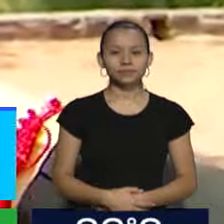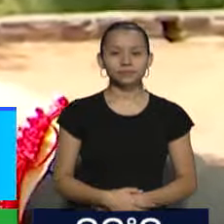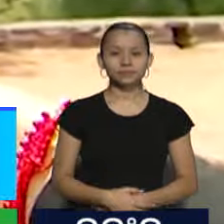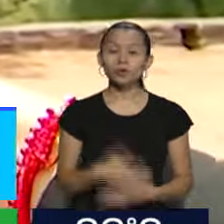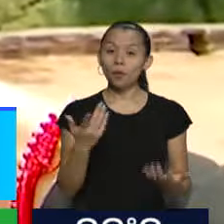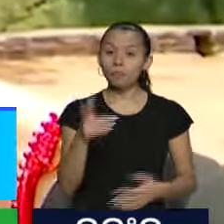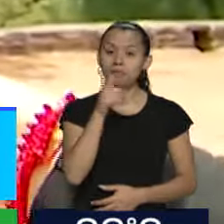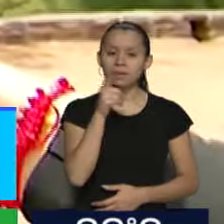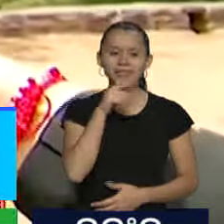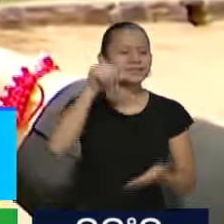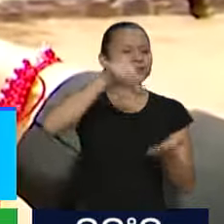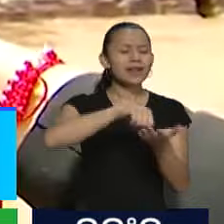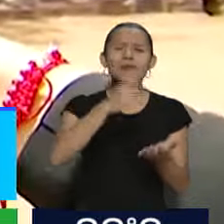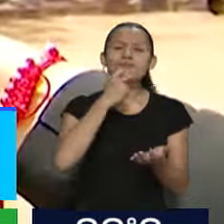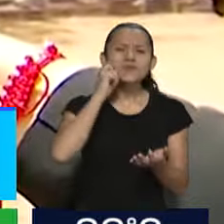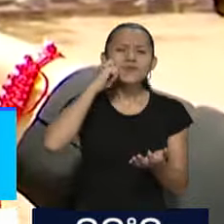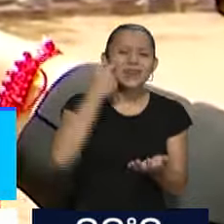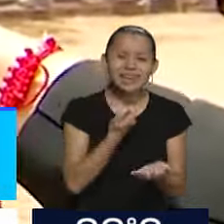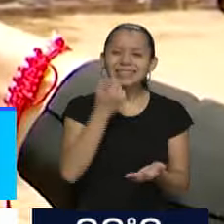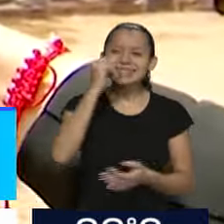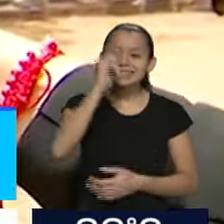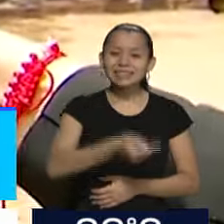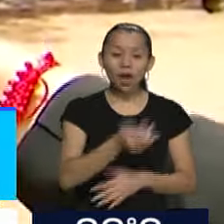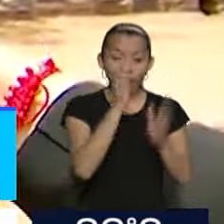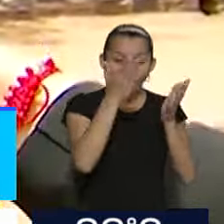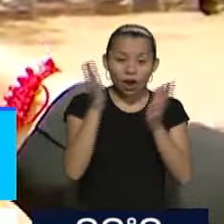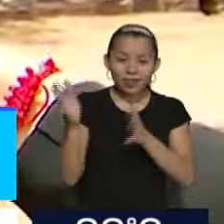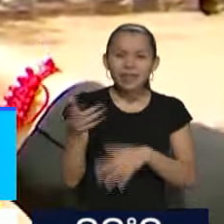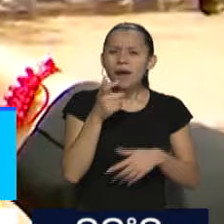parece espectacular la ciudad, bonita, preciosa, bien ordenada.